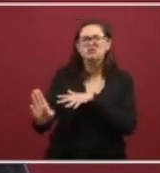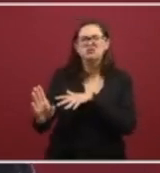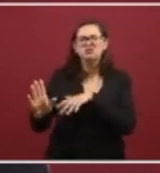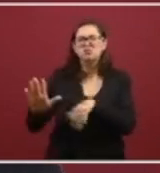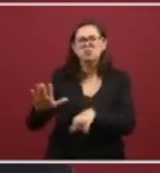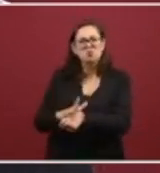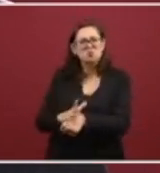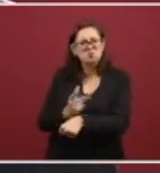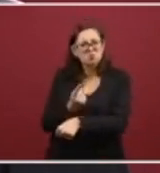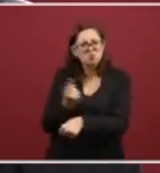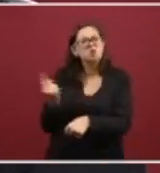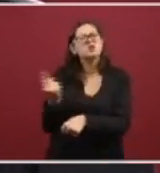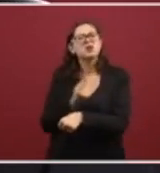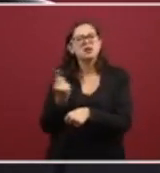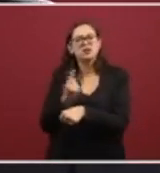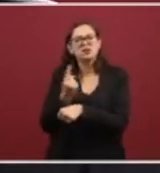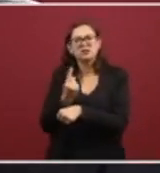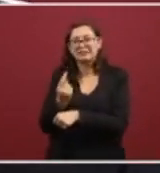en atender